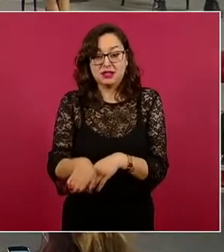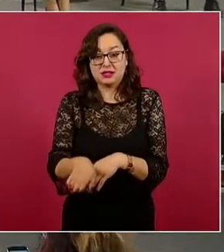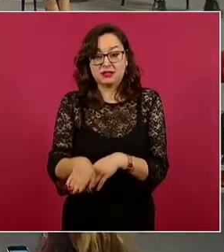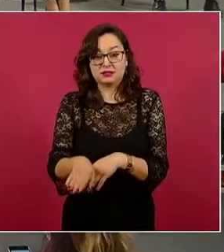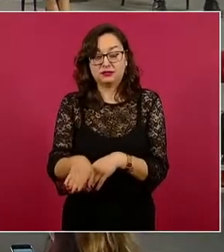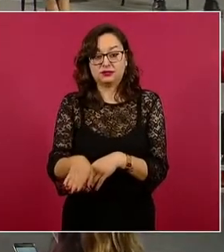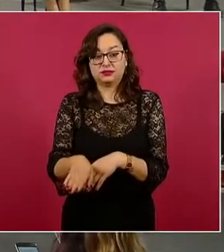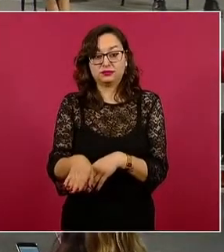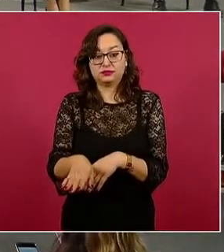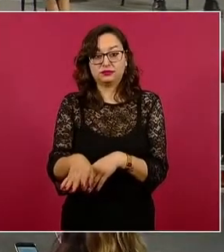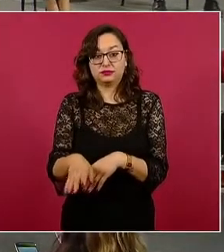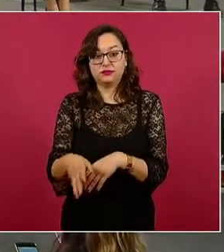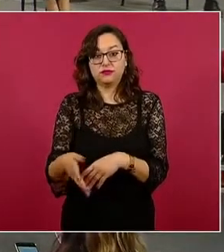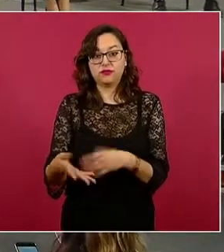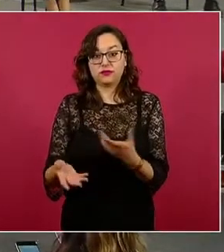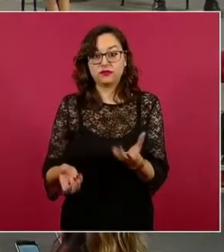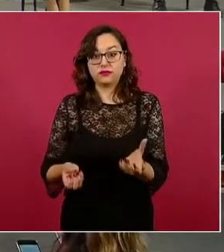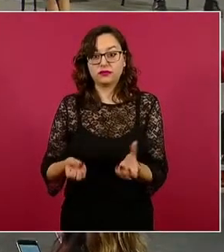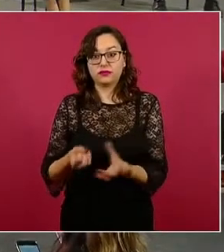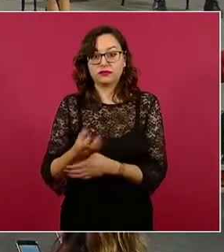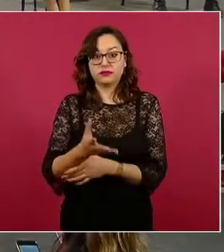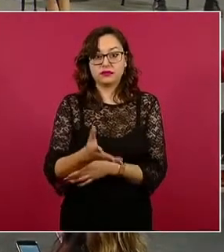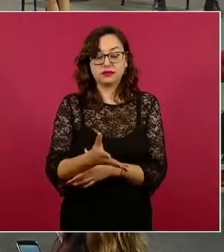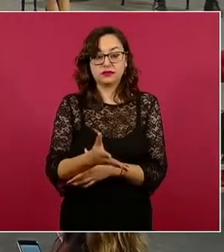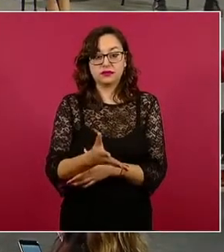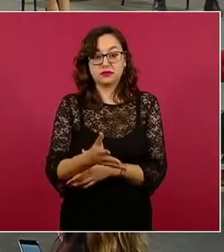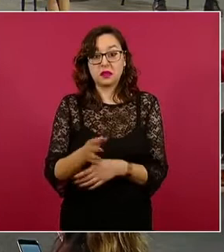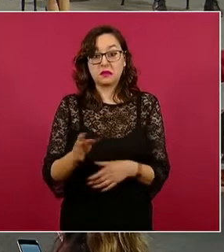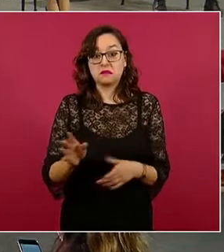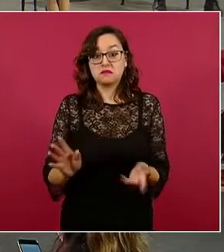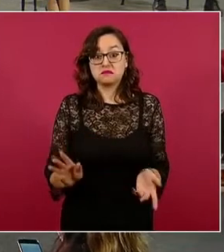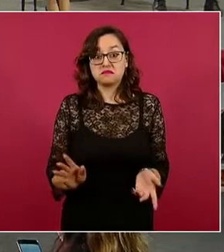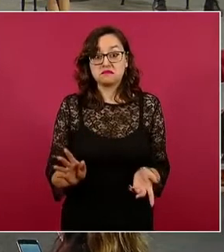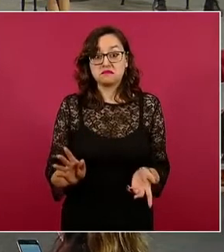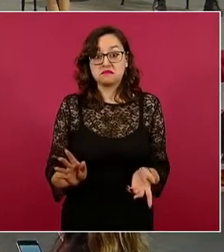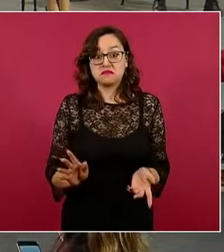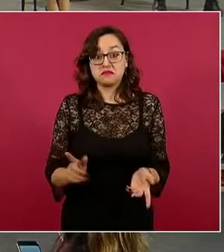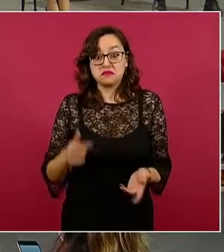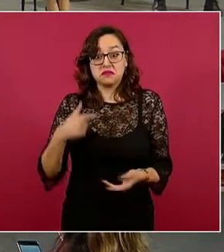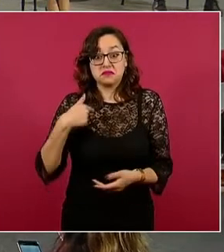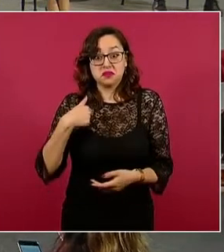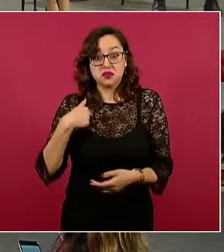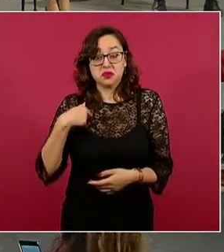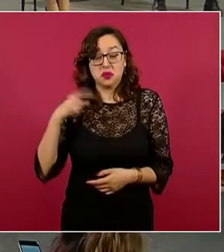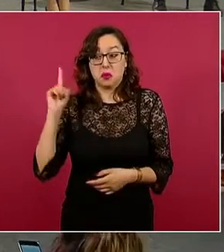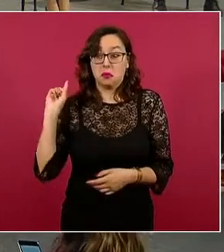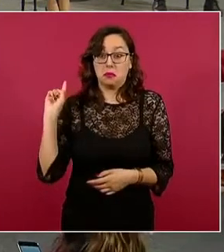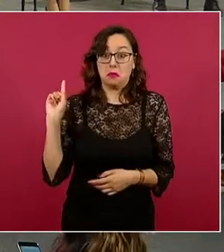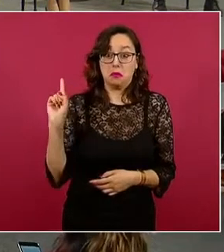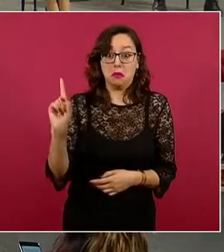Si me ven saliendo después de confesar